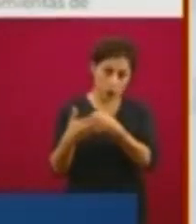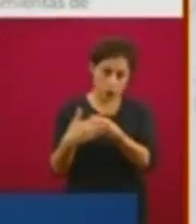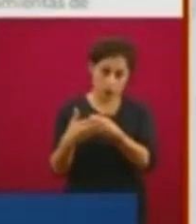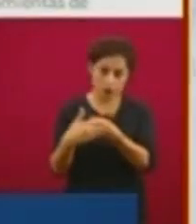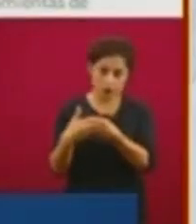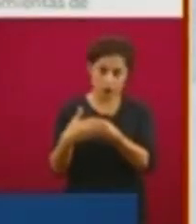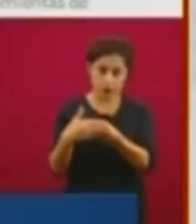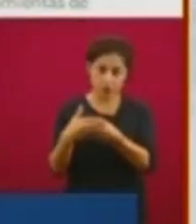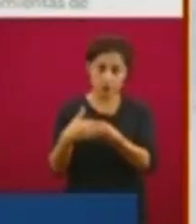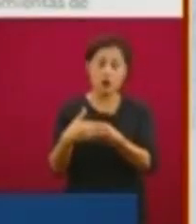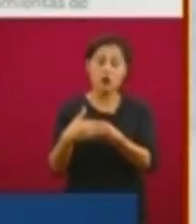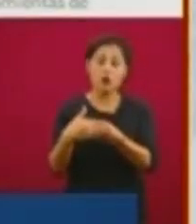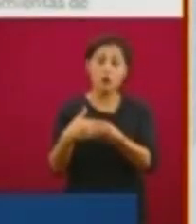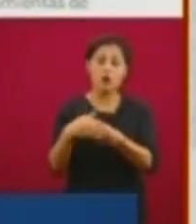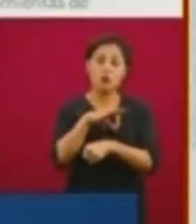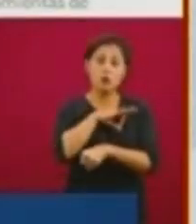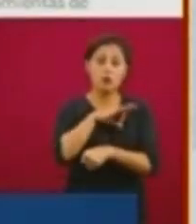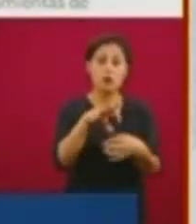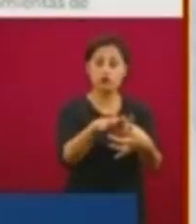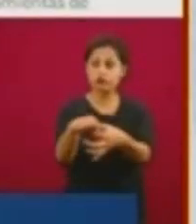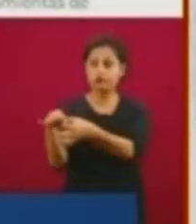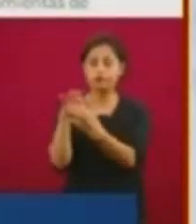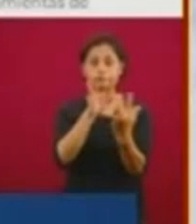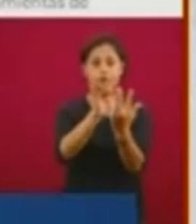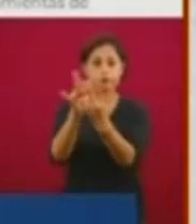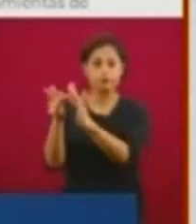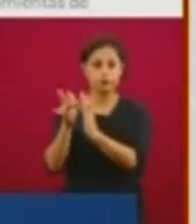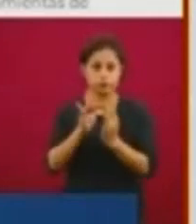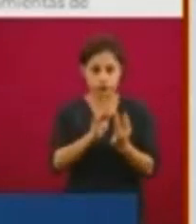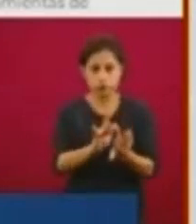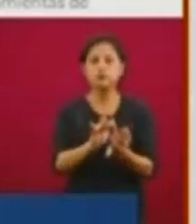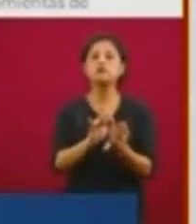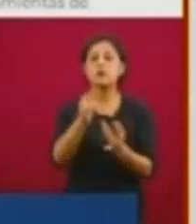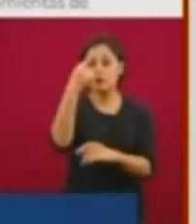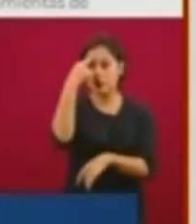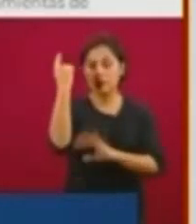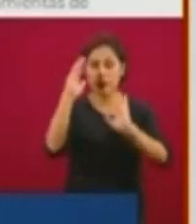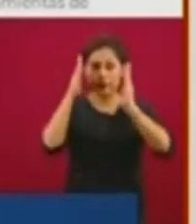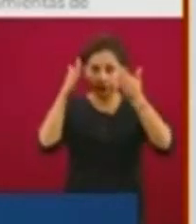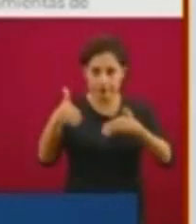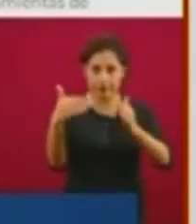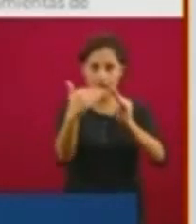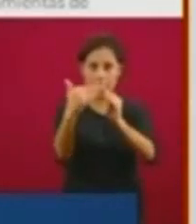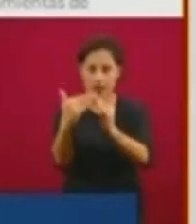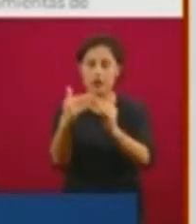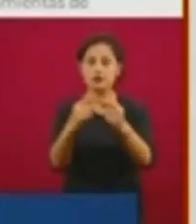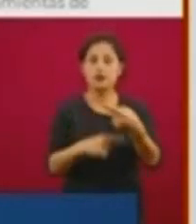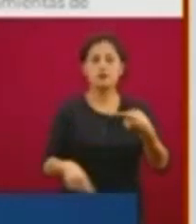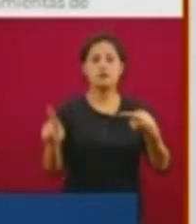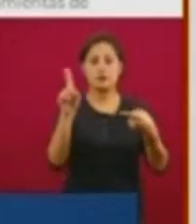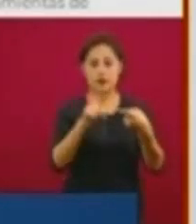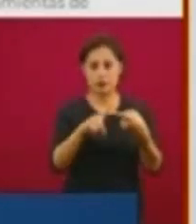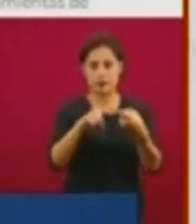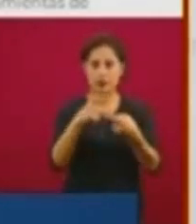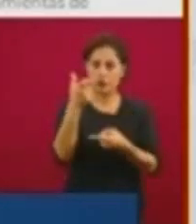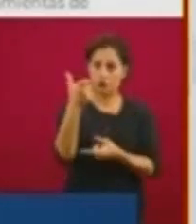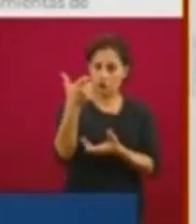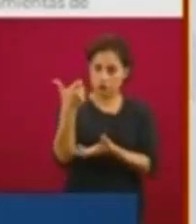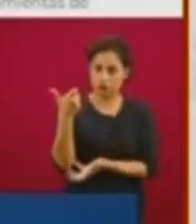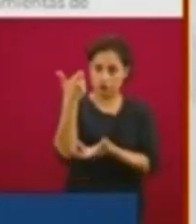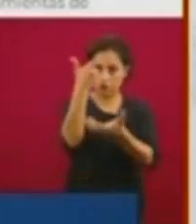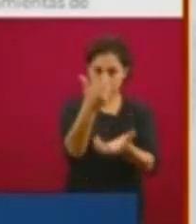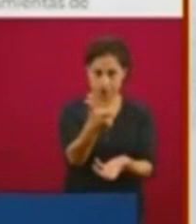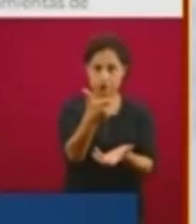en estas colonias, que tengan espacios, digamos, más amplios para hacer actividades deportivas, mejores mercados con